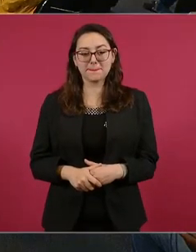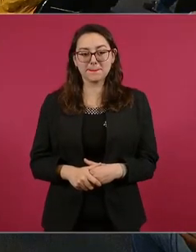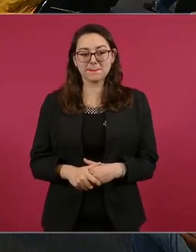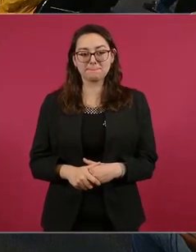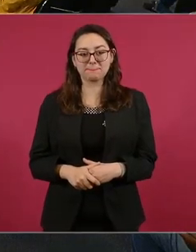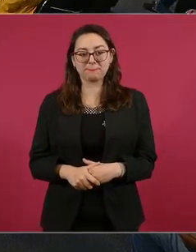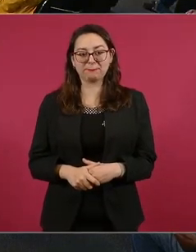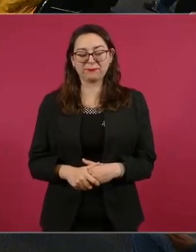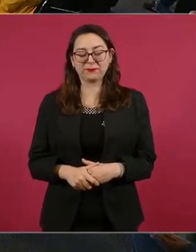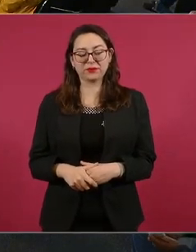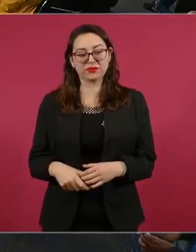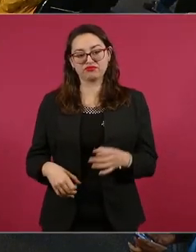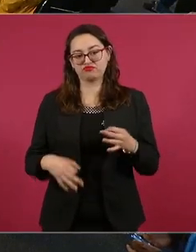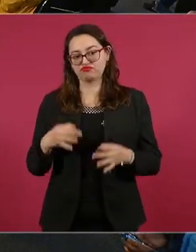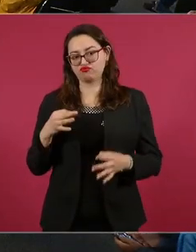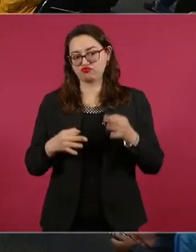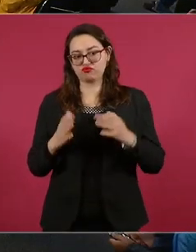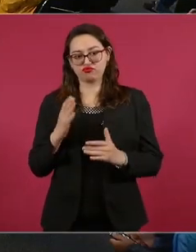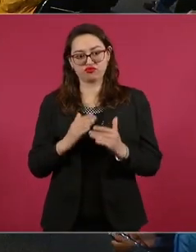jurisconsultos